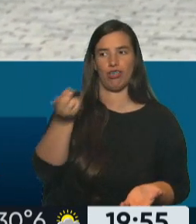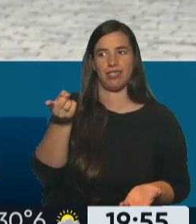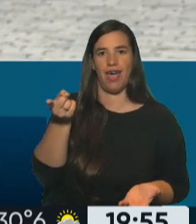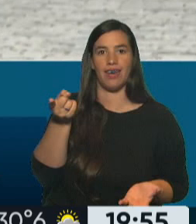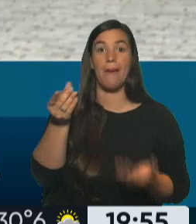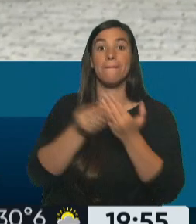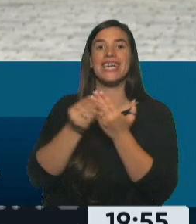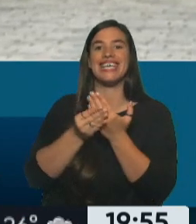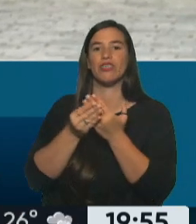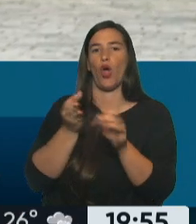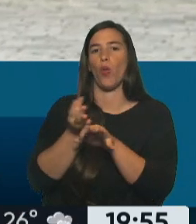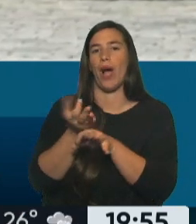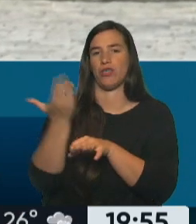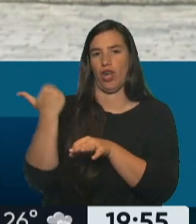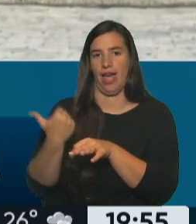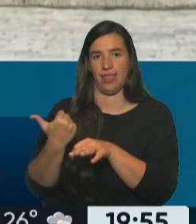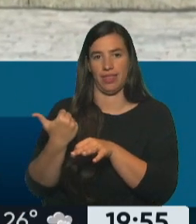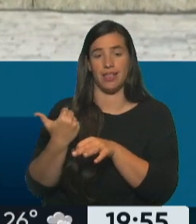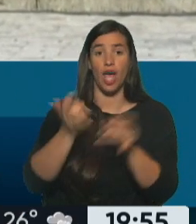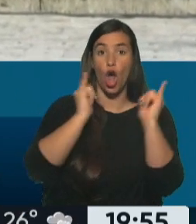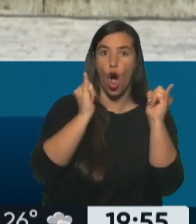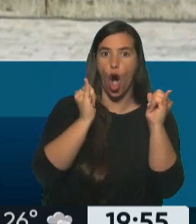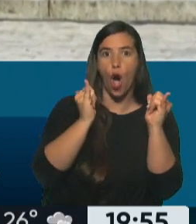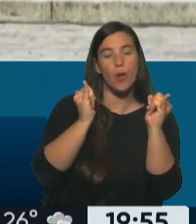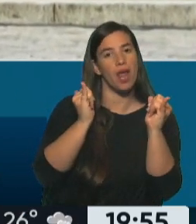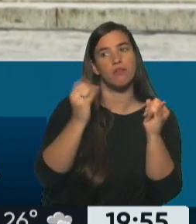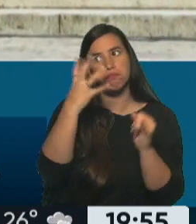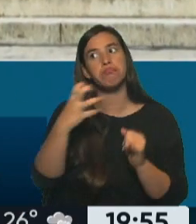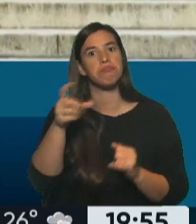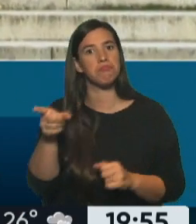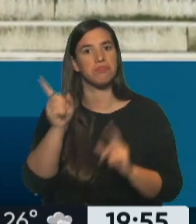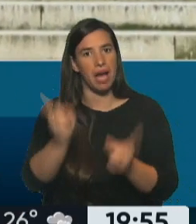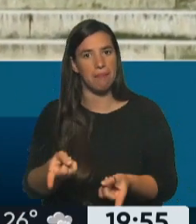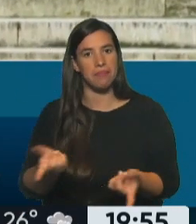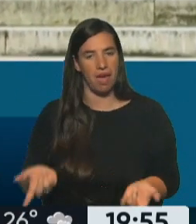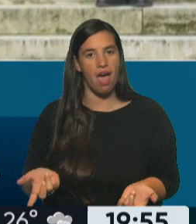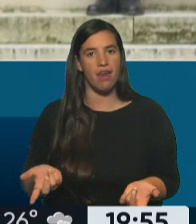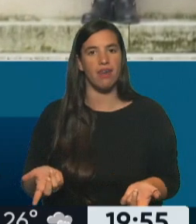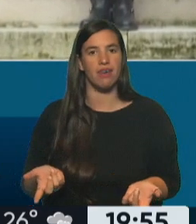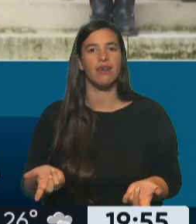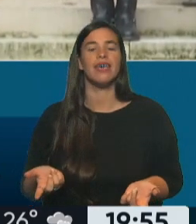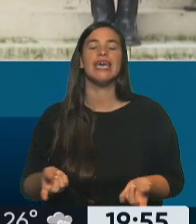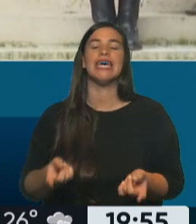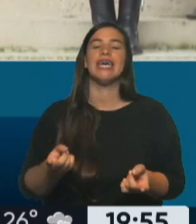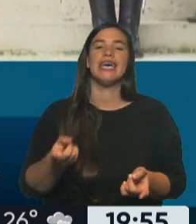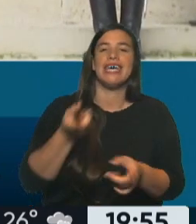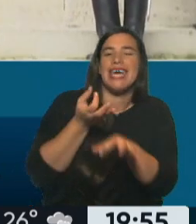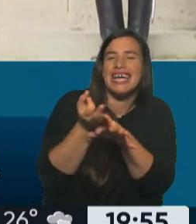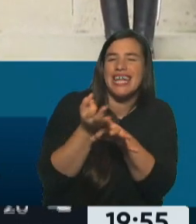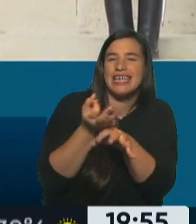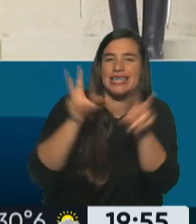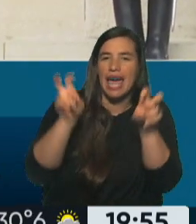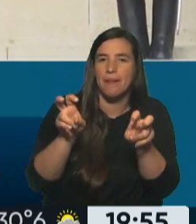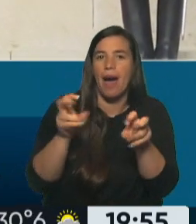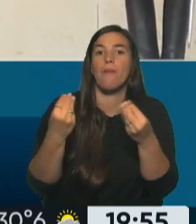de Educación. Y dicen que es muy aceptado en los jóvenes también, ¿no? Sí, y tuvo mucha popularidad, sobre todo en materia educativa, por